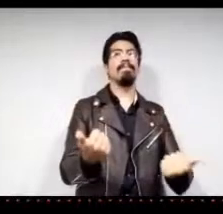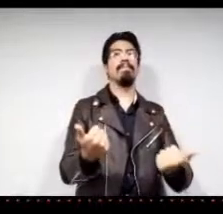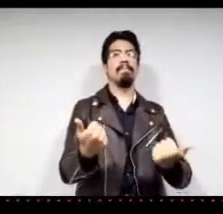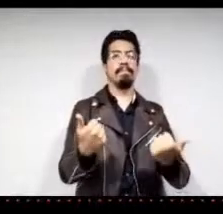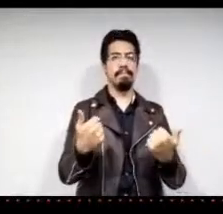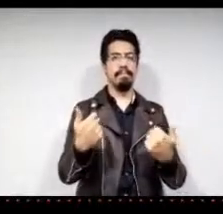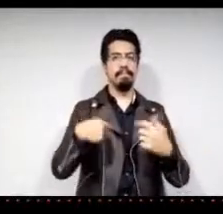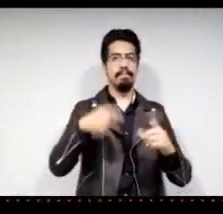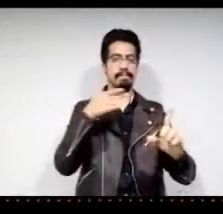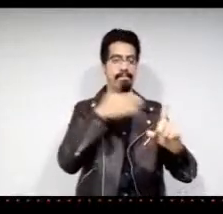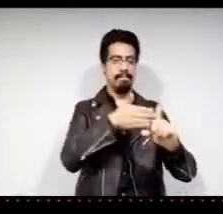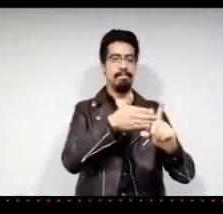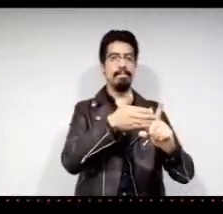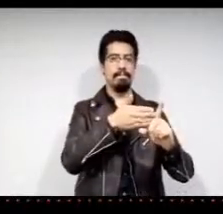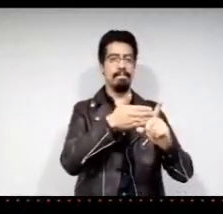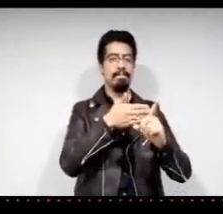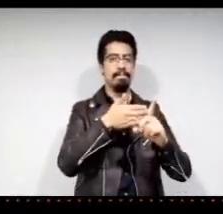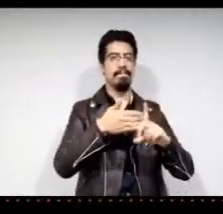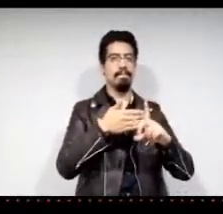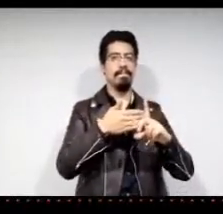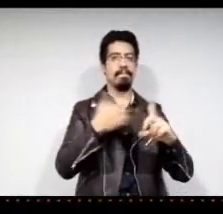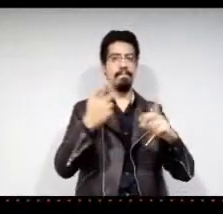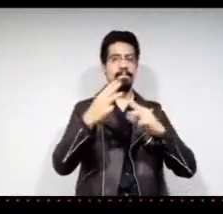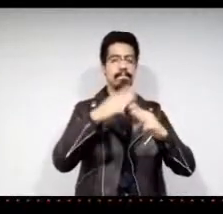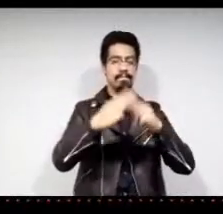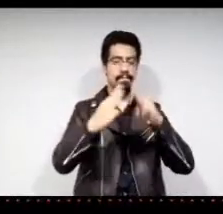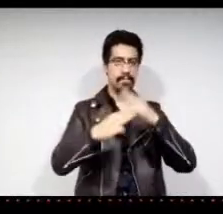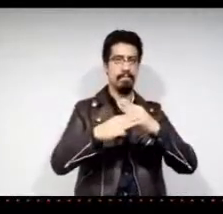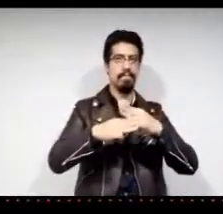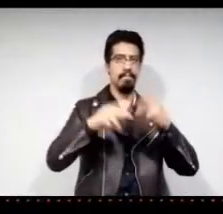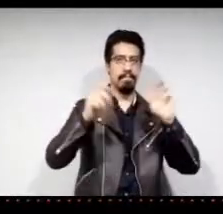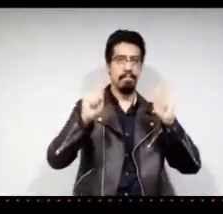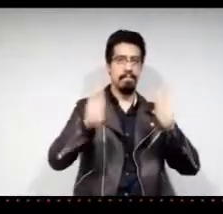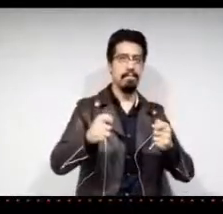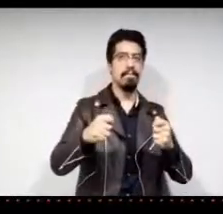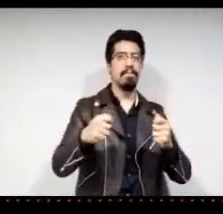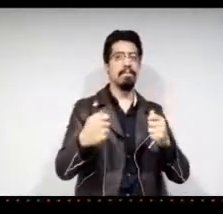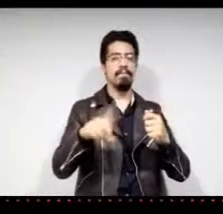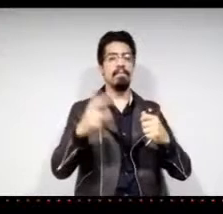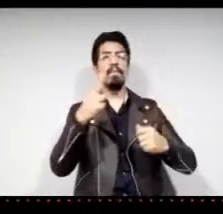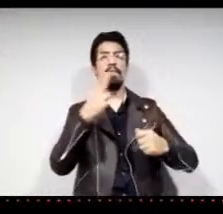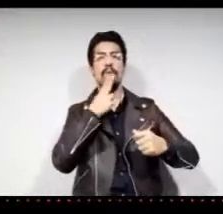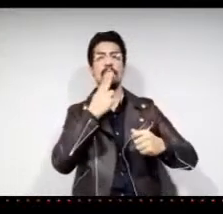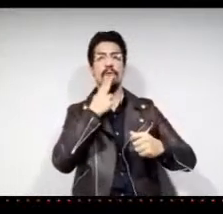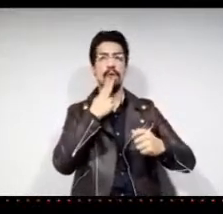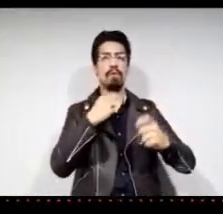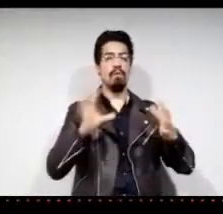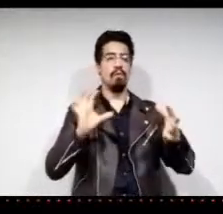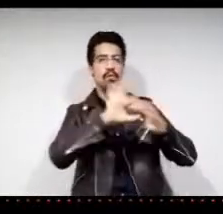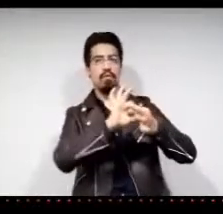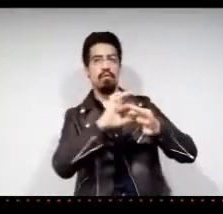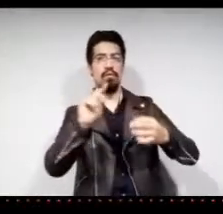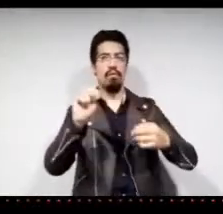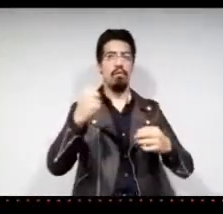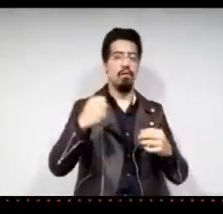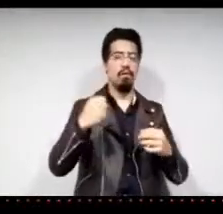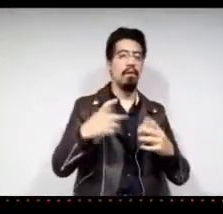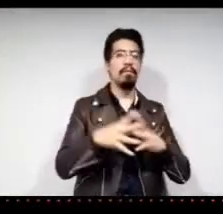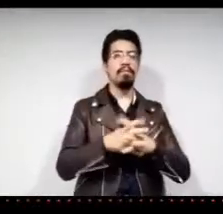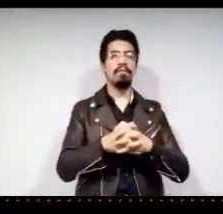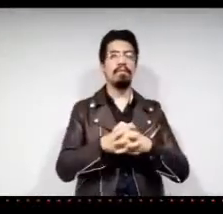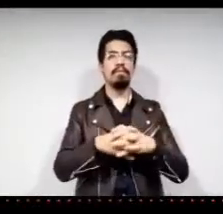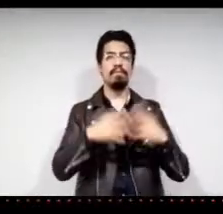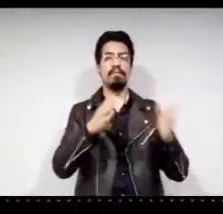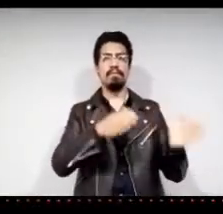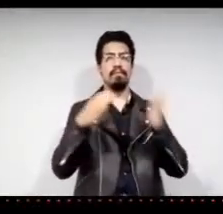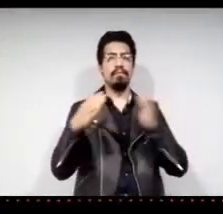posicionar recursos y procesos técnicos del uso de las plataformas, si no van acompañados